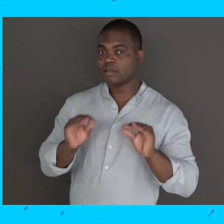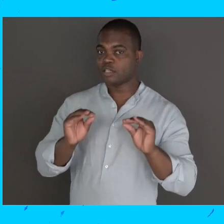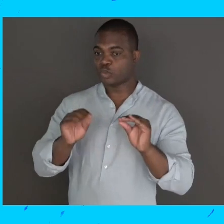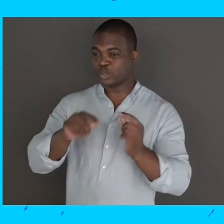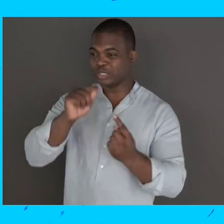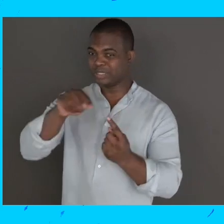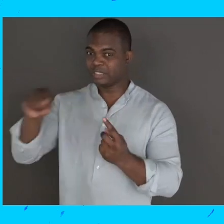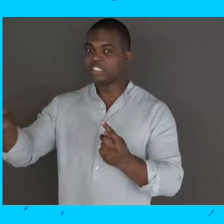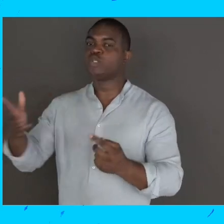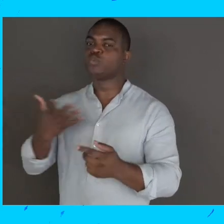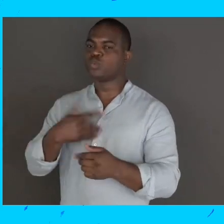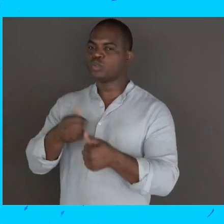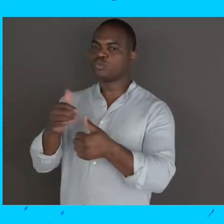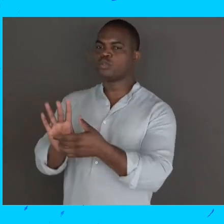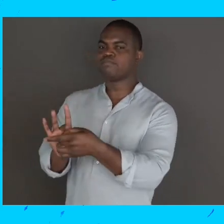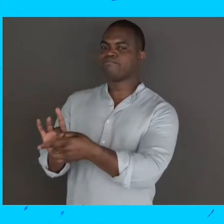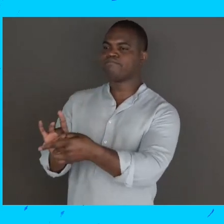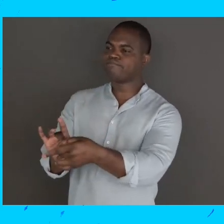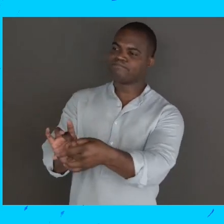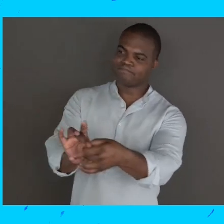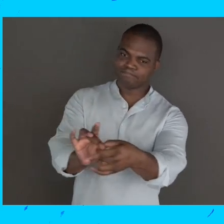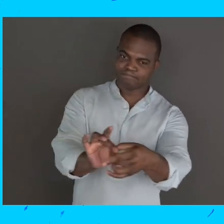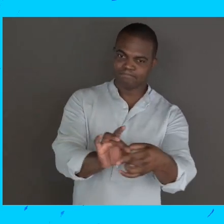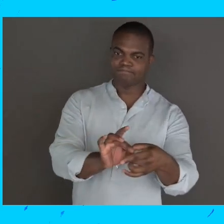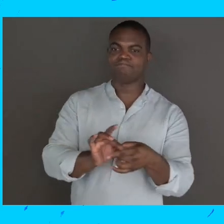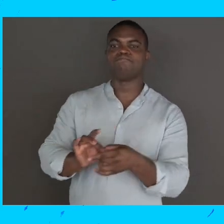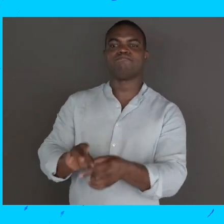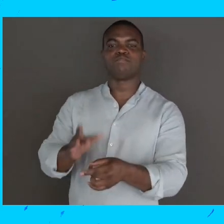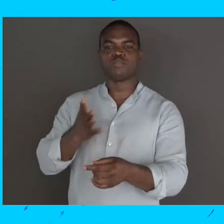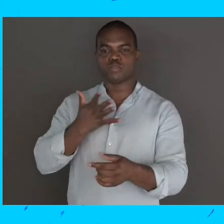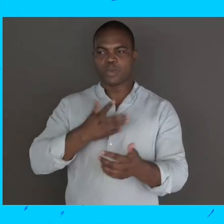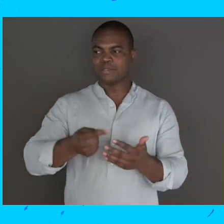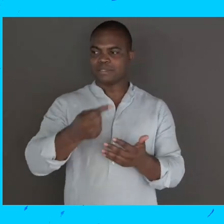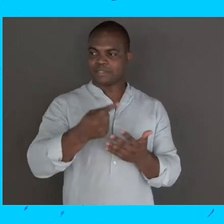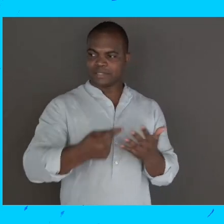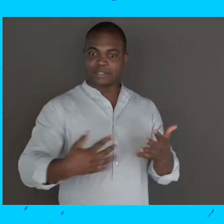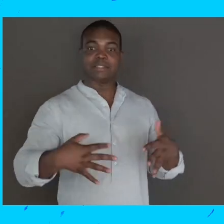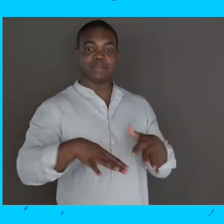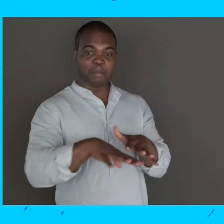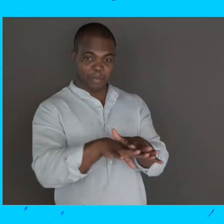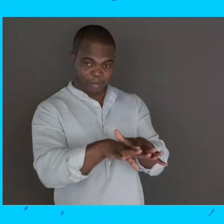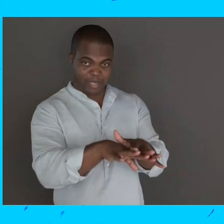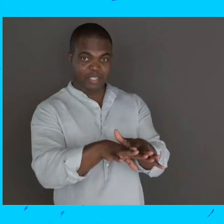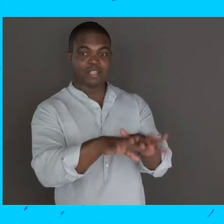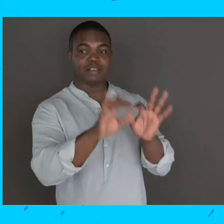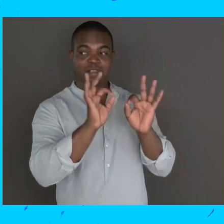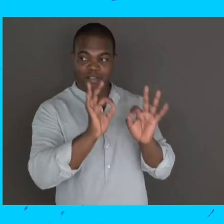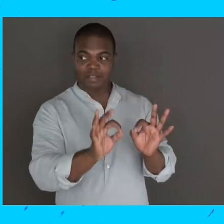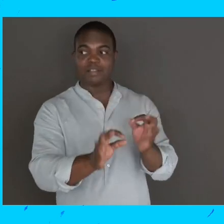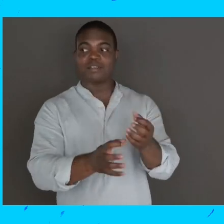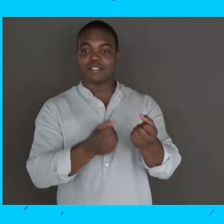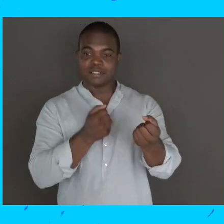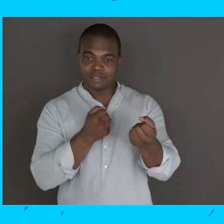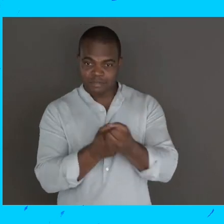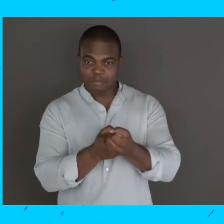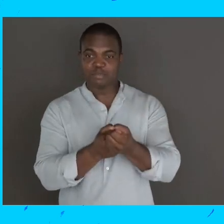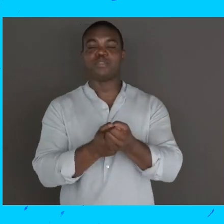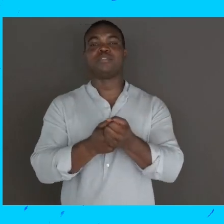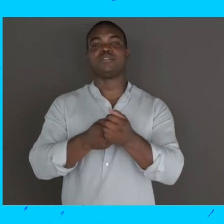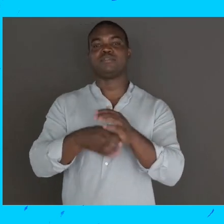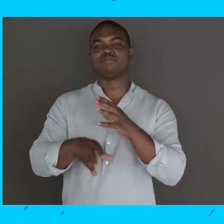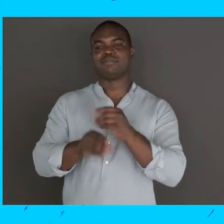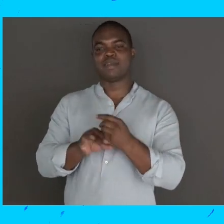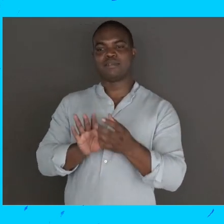de Naciones Unidas para un compromiso nacional e internacional para poder garantizar el plan